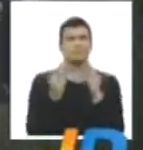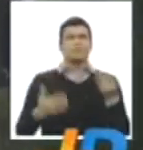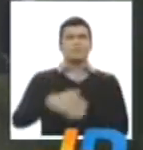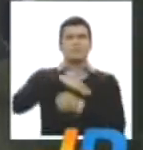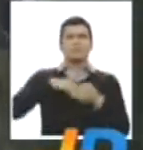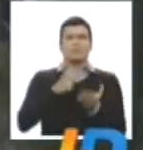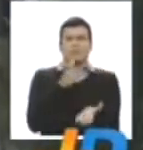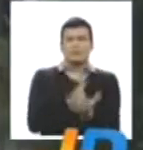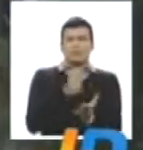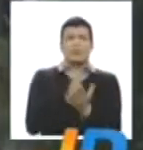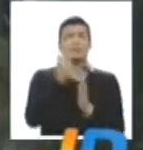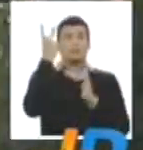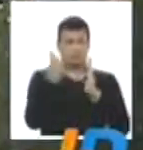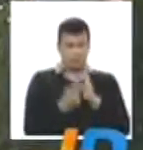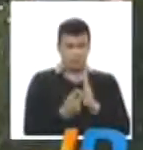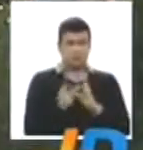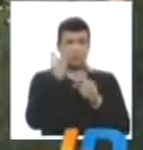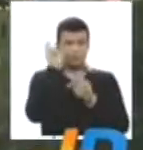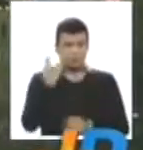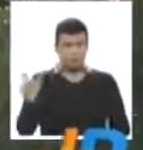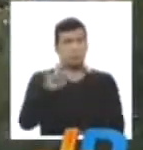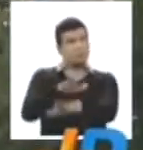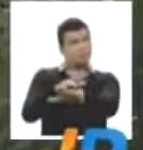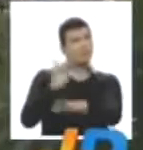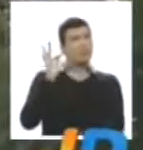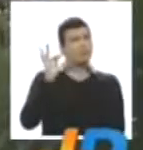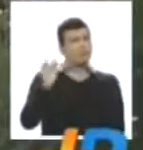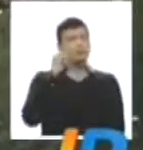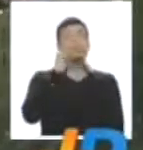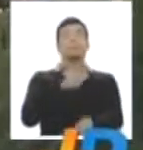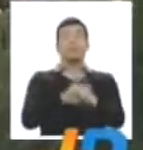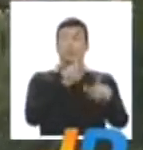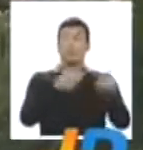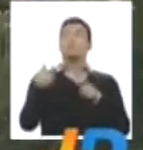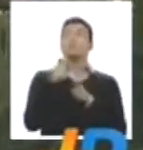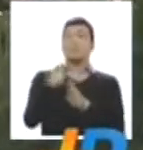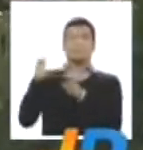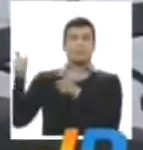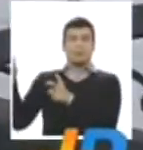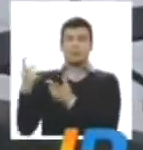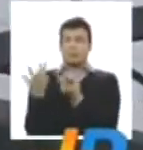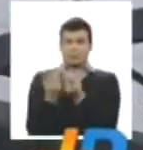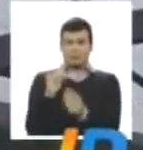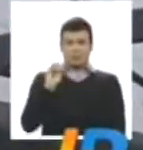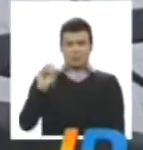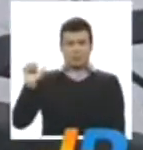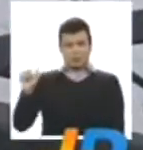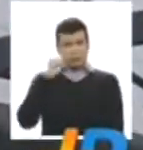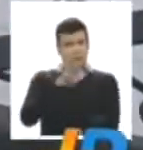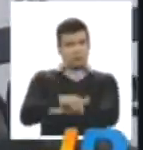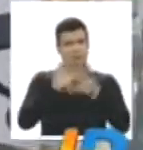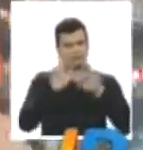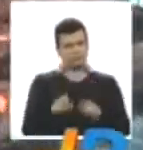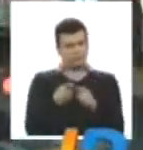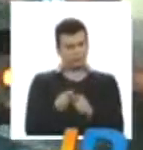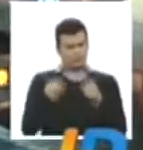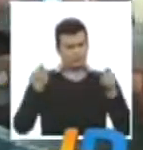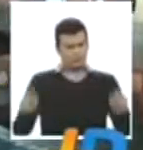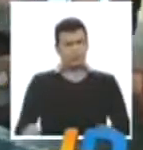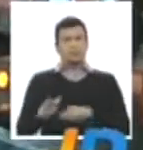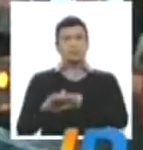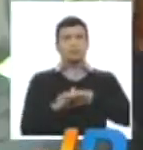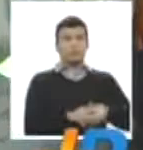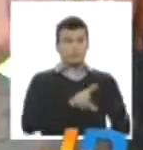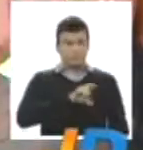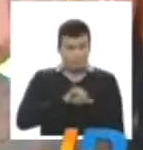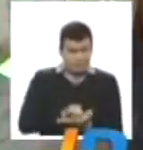Ciudad 2000. Según testigos, hombres armados habrían disparado contra la pareja. Las autoridades investigan los hechos. También